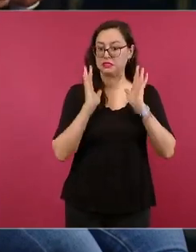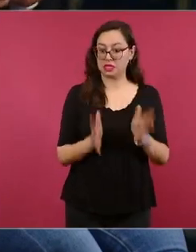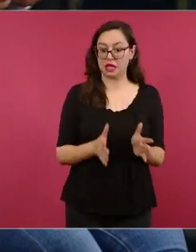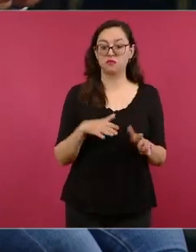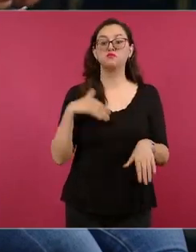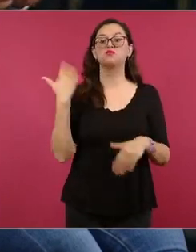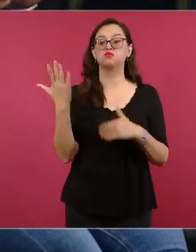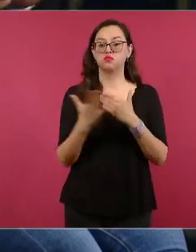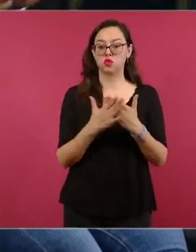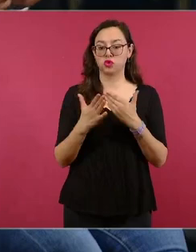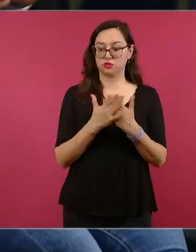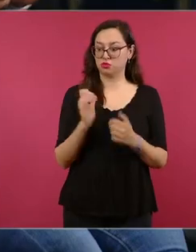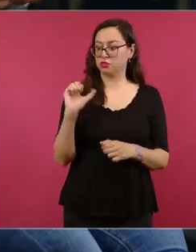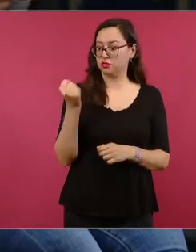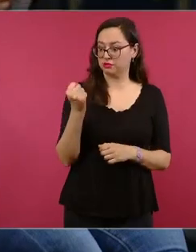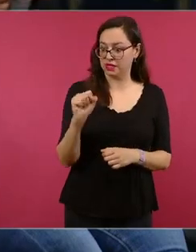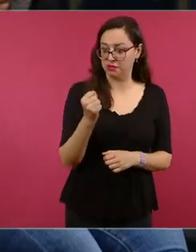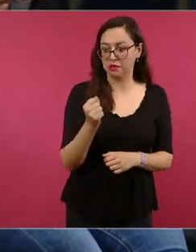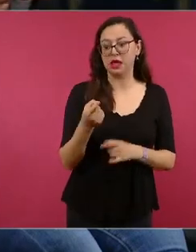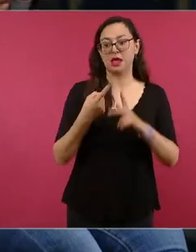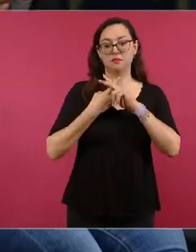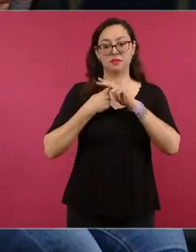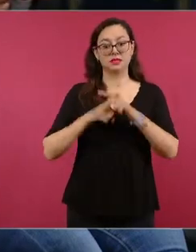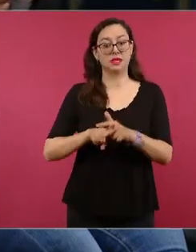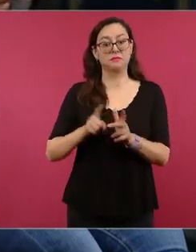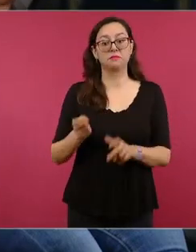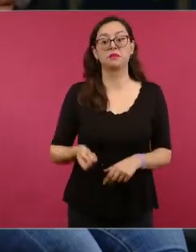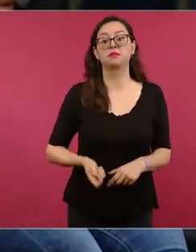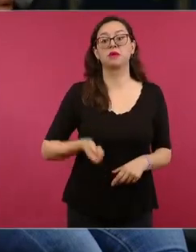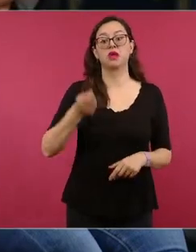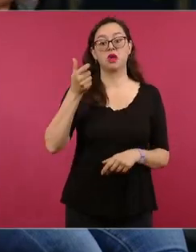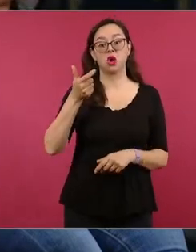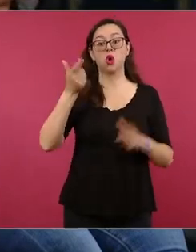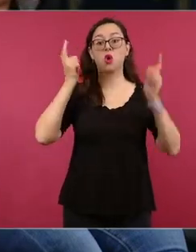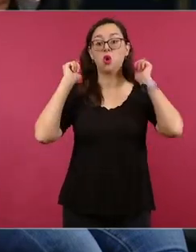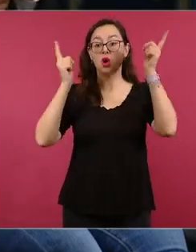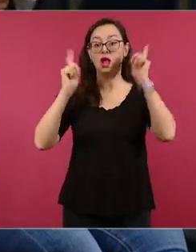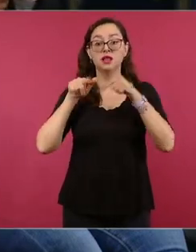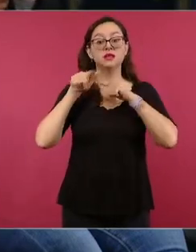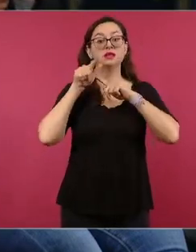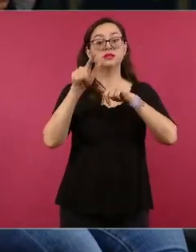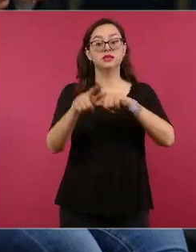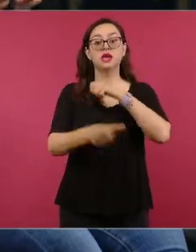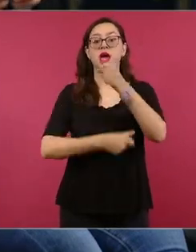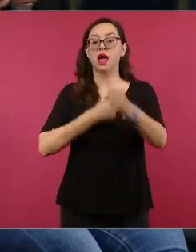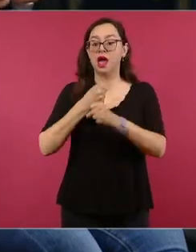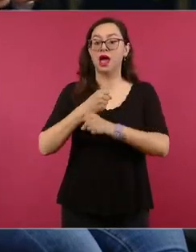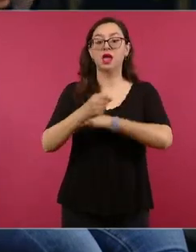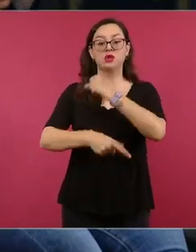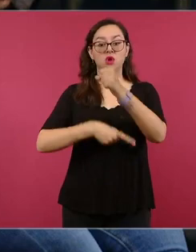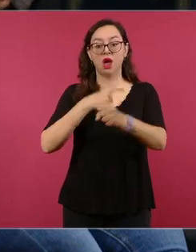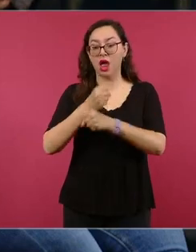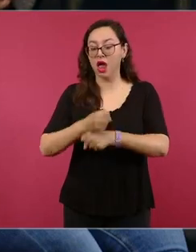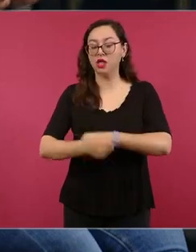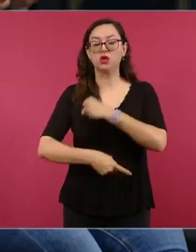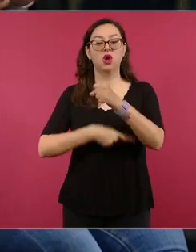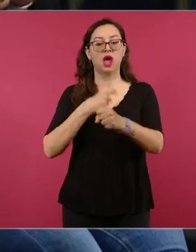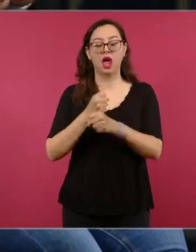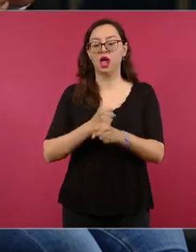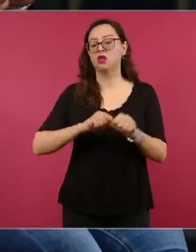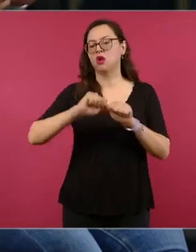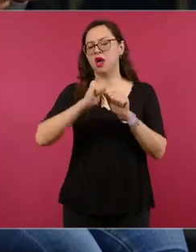que tenga lugar todos los años por su trascendencia y riqueza: teatro, cine, gastronomía, literatura, música, exposiciones,